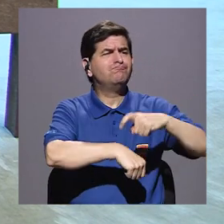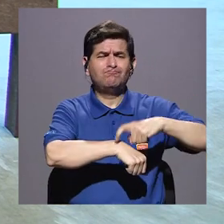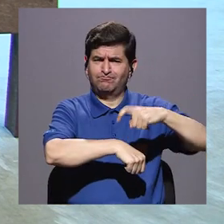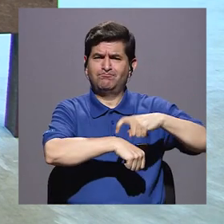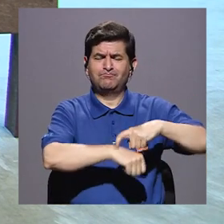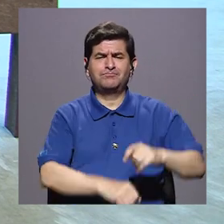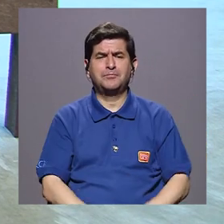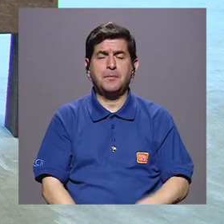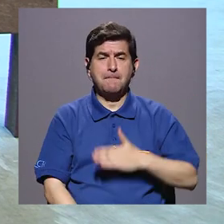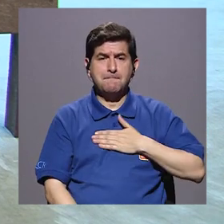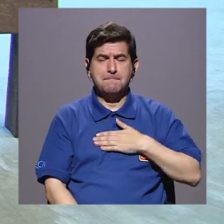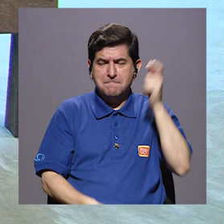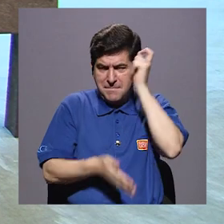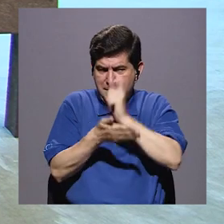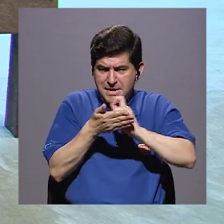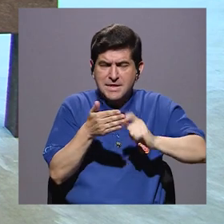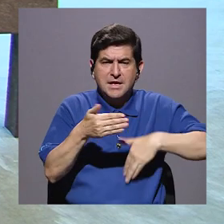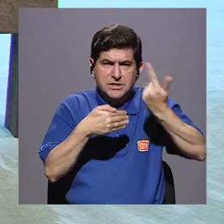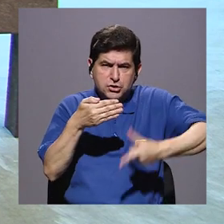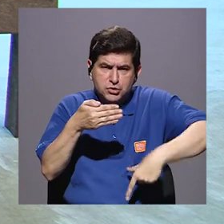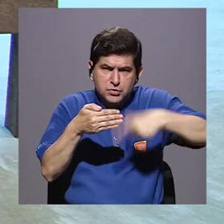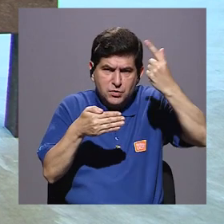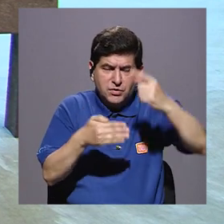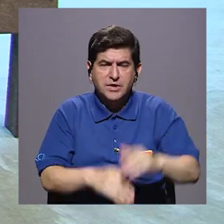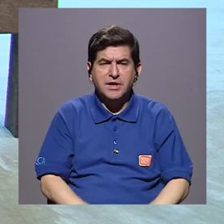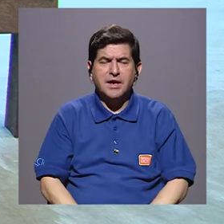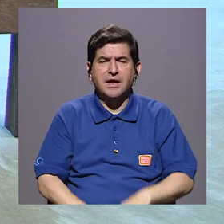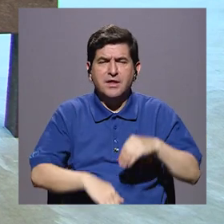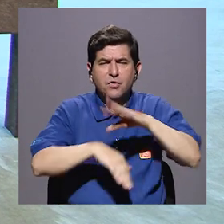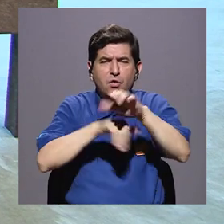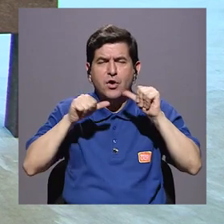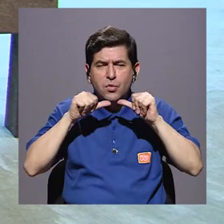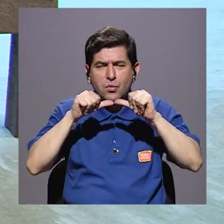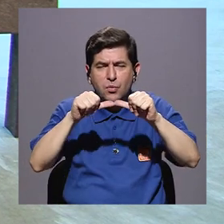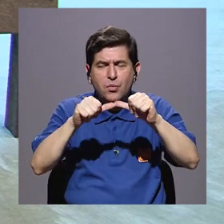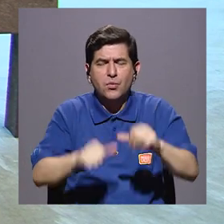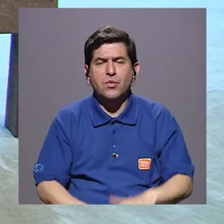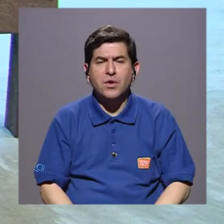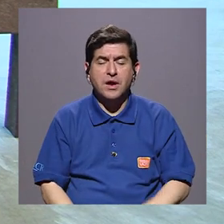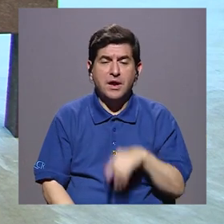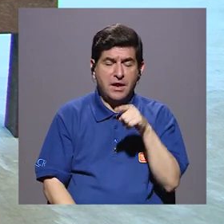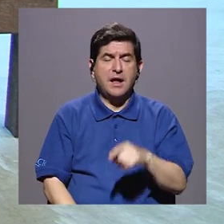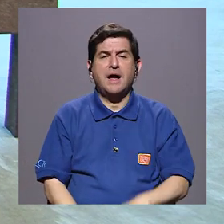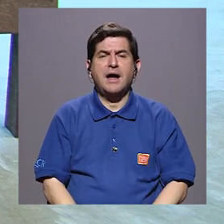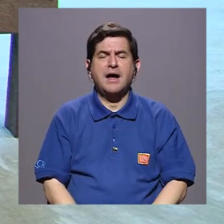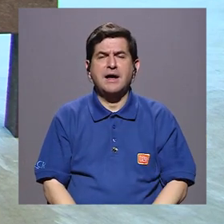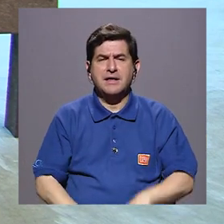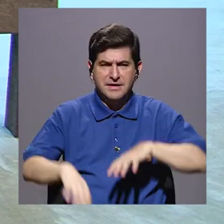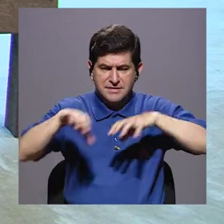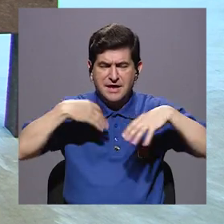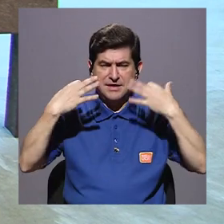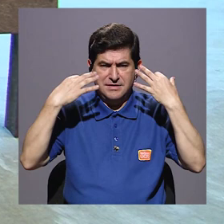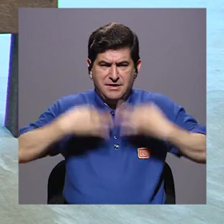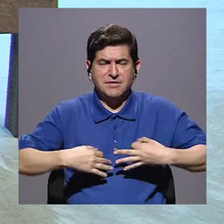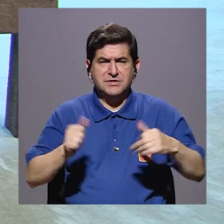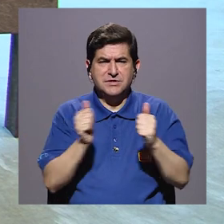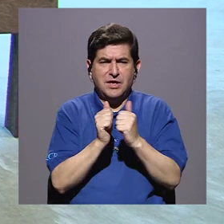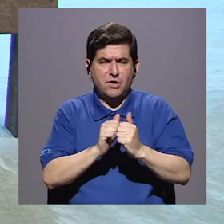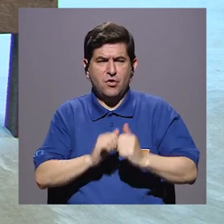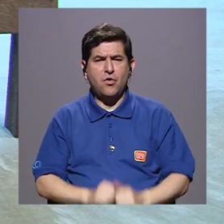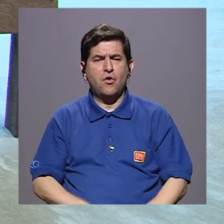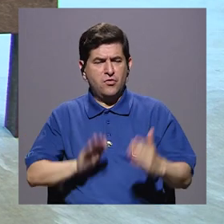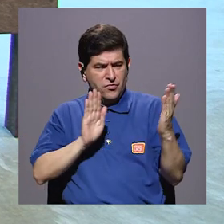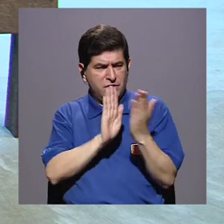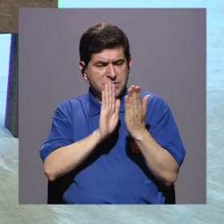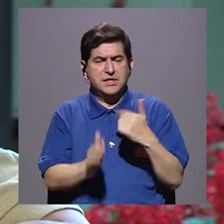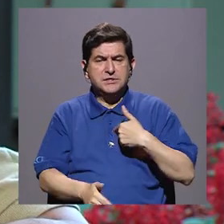recientemente realicé mi tesis de posgrado sobre efecto crónico de ejercicio con resistencia elástica en personas diagnosticadas. Yo